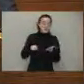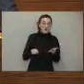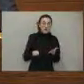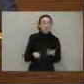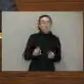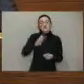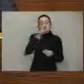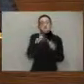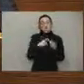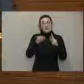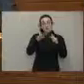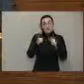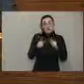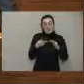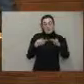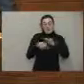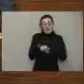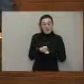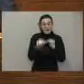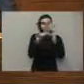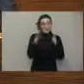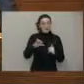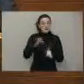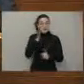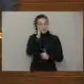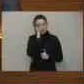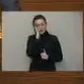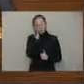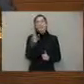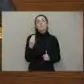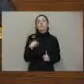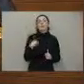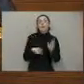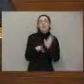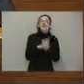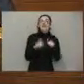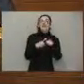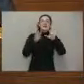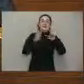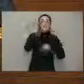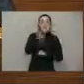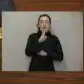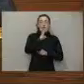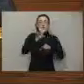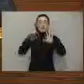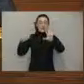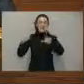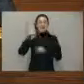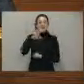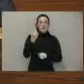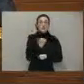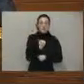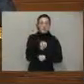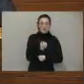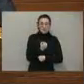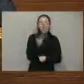acceso a este derecho de residencia es la que viene reconocida en la Ley 39/2006 de 14 de diciembre,